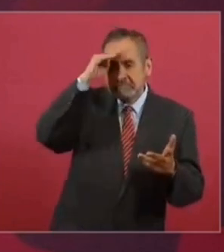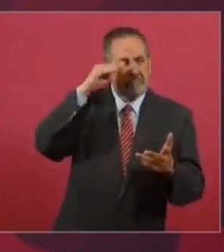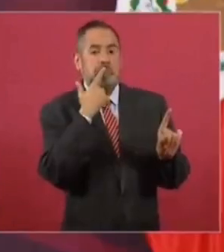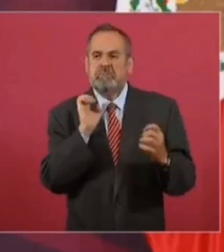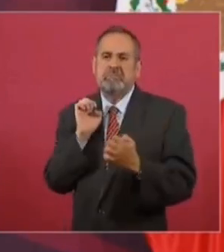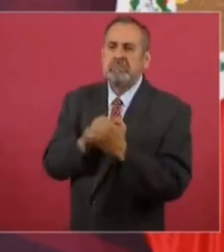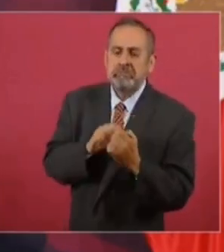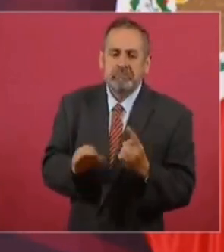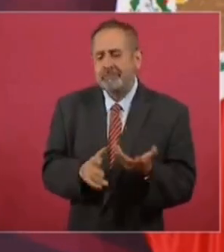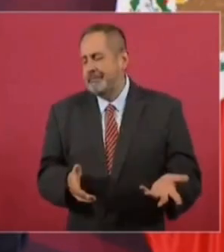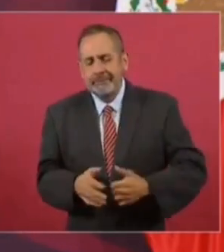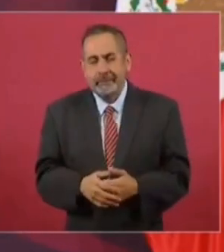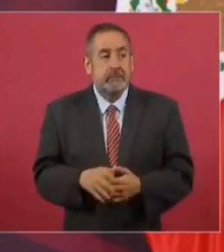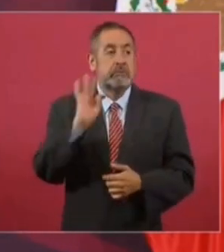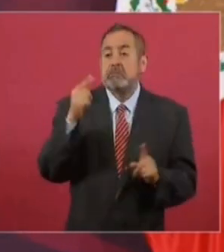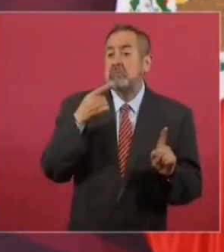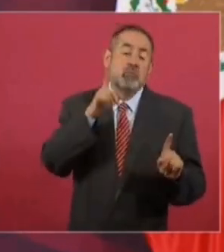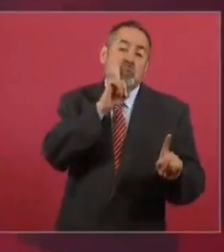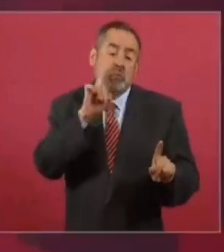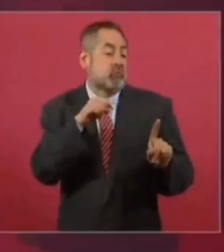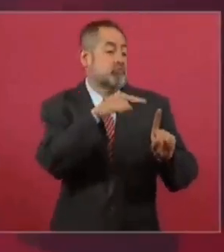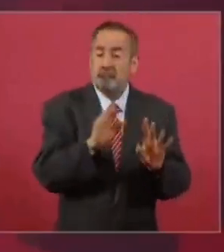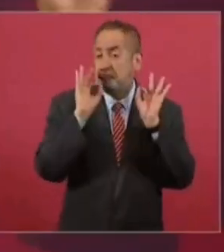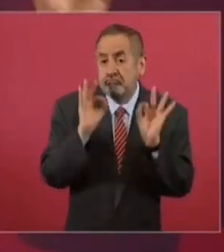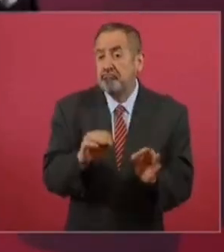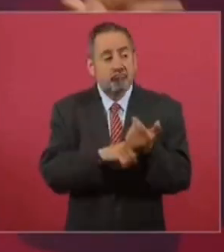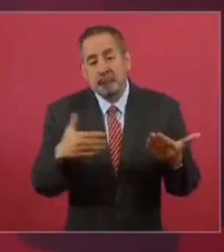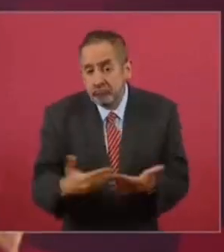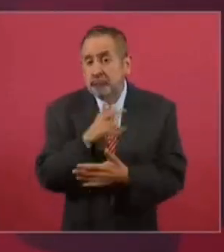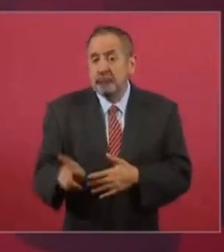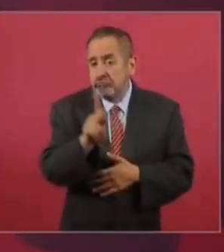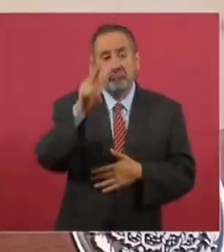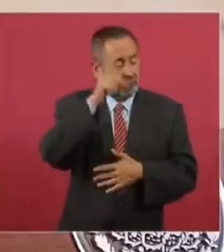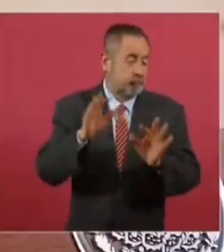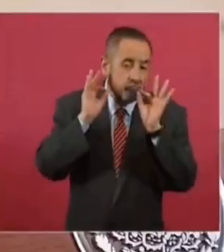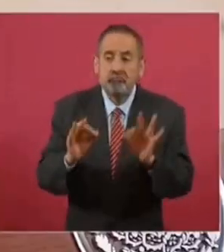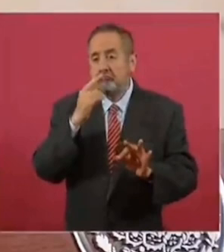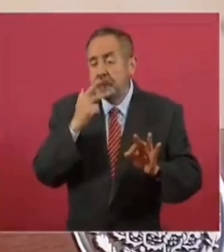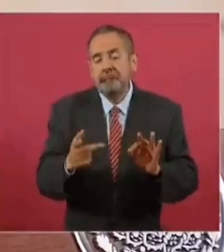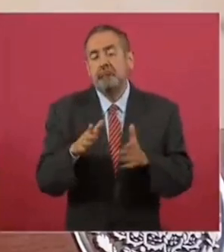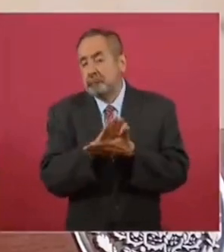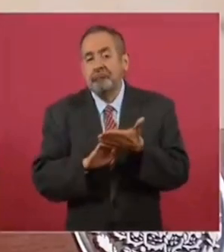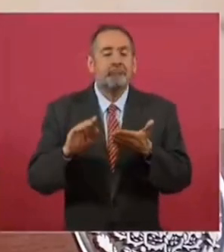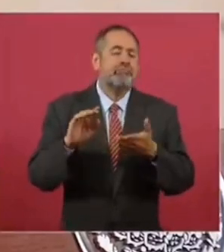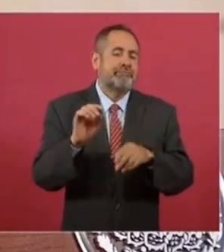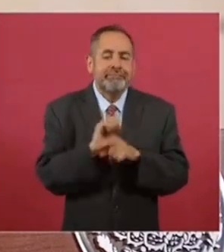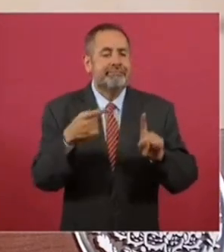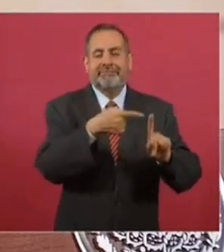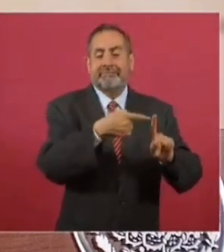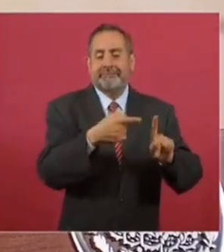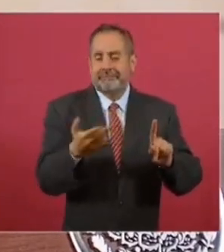engañar con una mujer que nace en un pueblo de Hidalgo y que